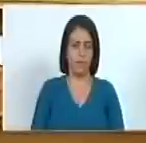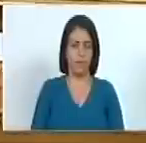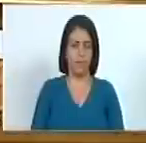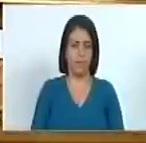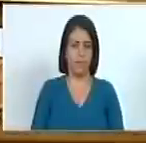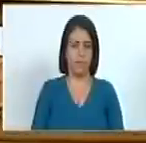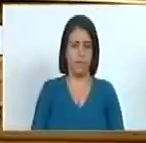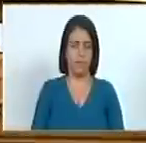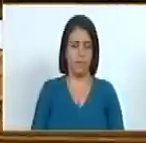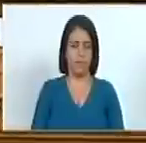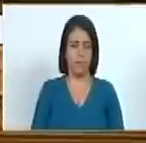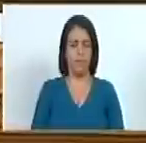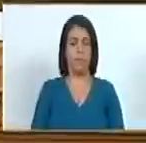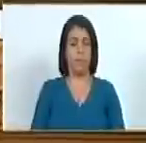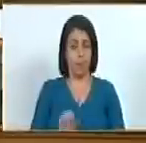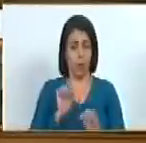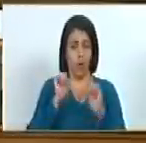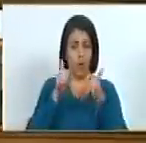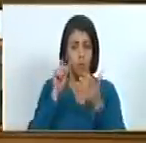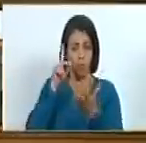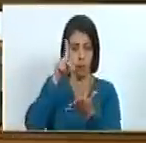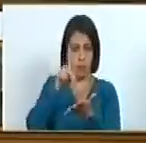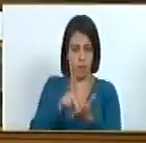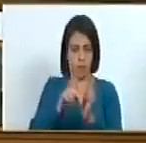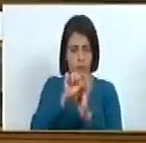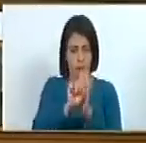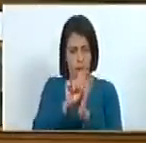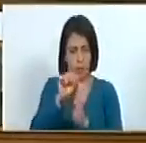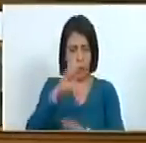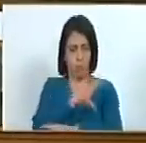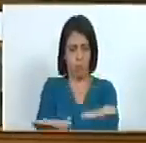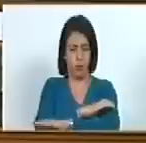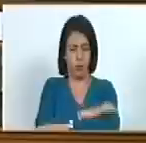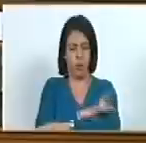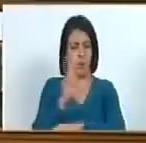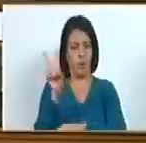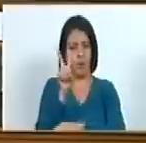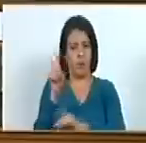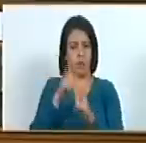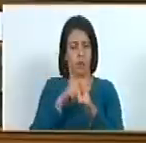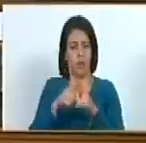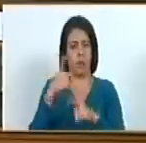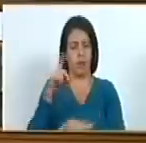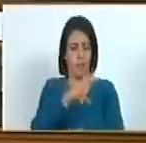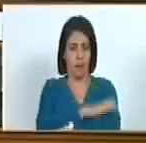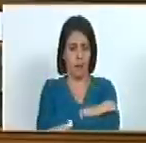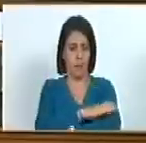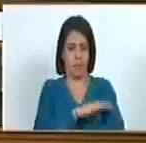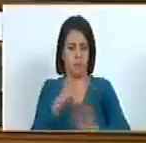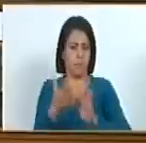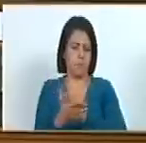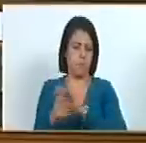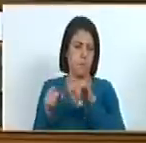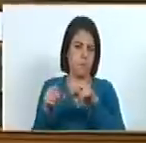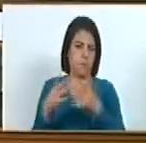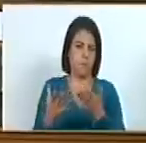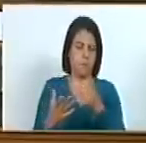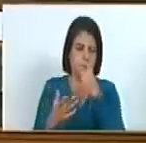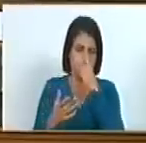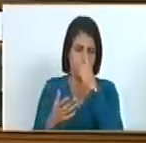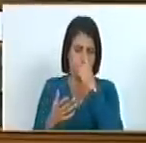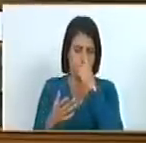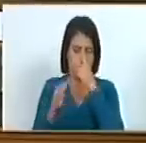vista la marca principal que ha tenido la oposición venezolana y la derecha venezolana, que si